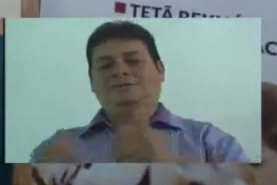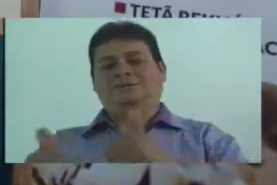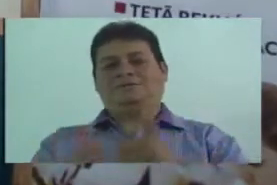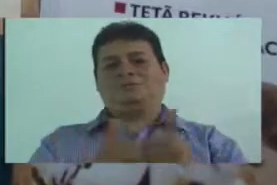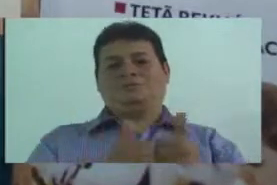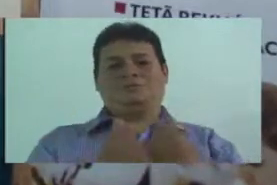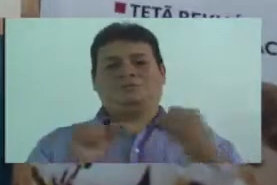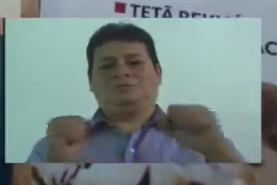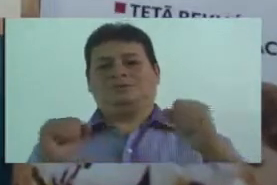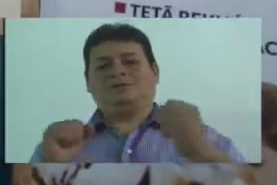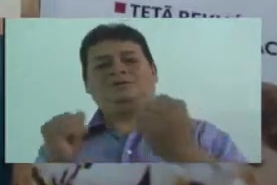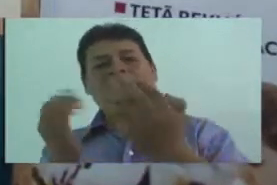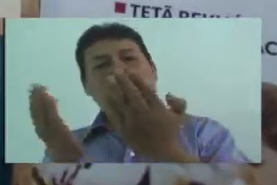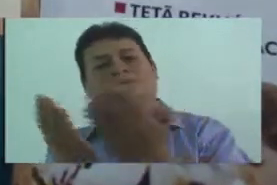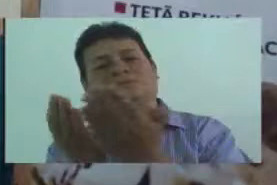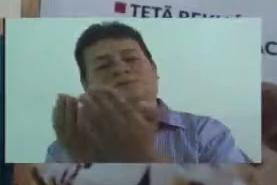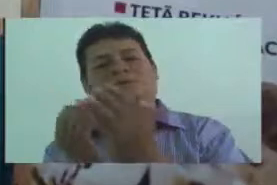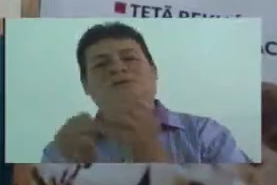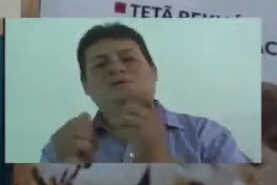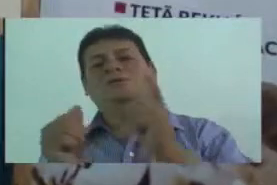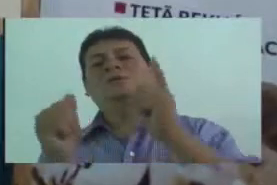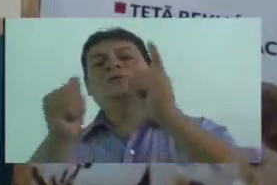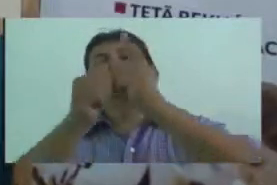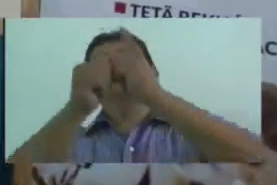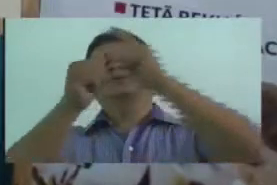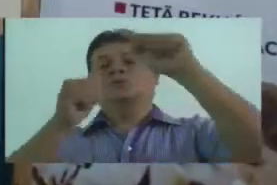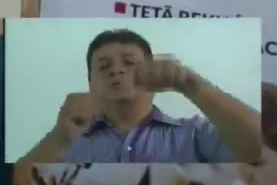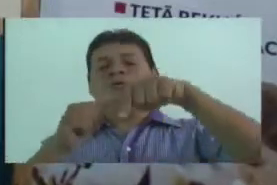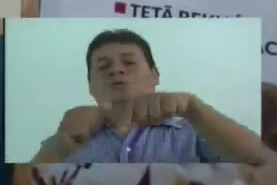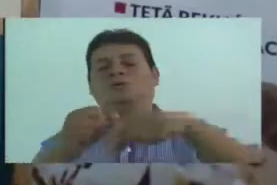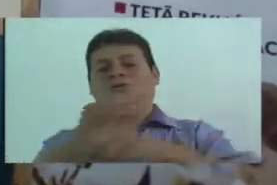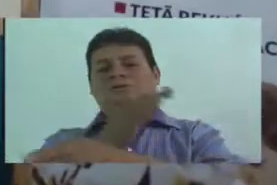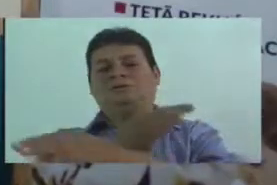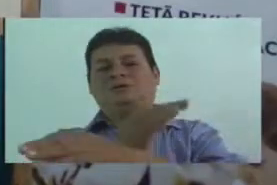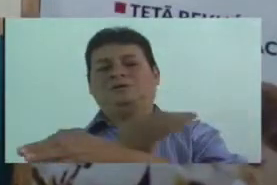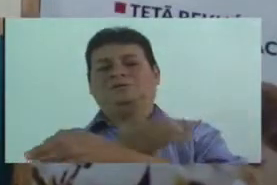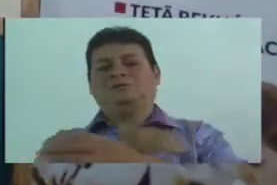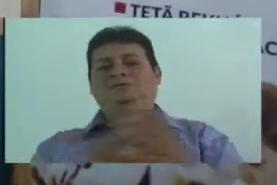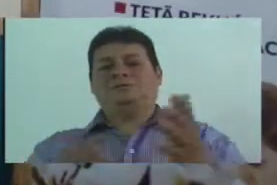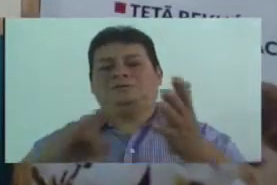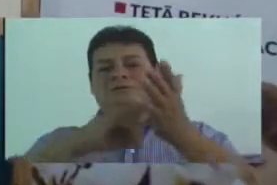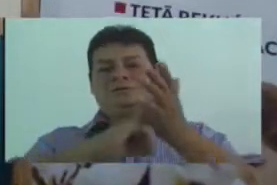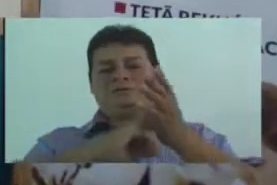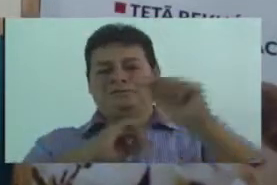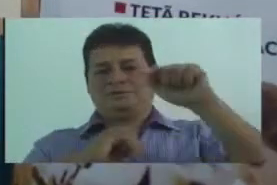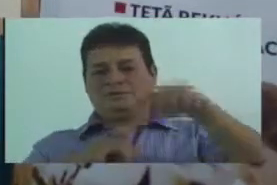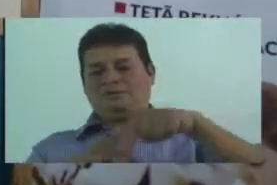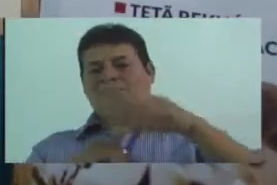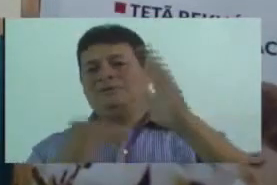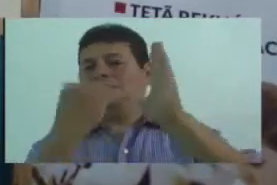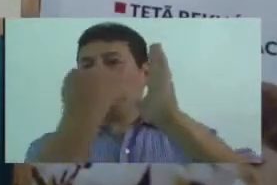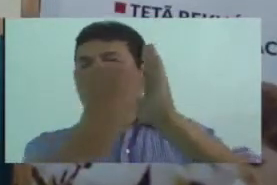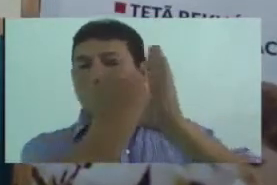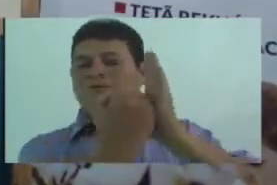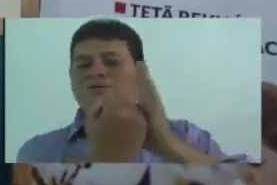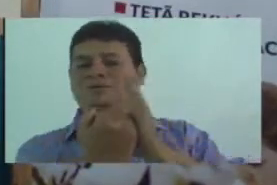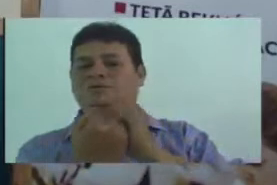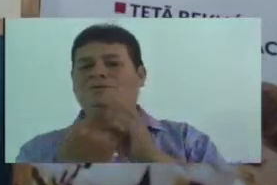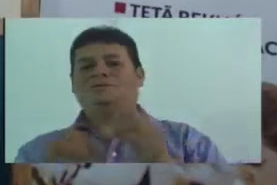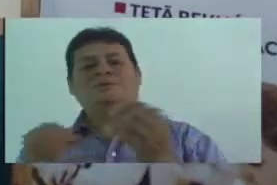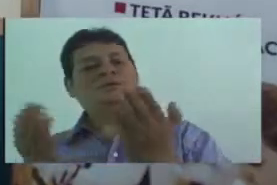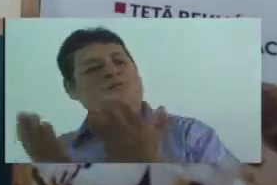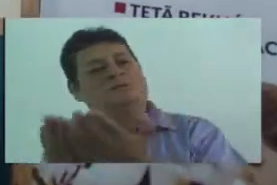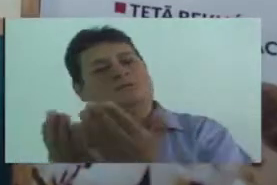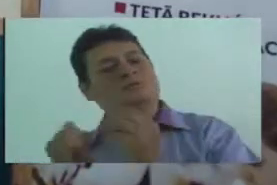oportunidad vamos a estar desarrollando, retroalimentando la clase de lengua castellana con el tema